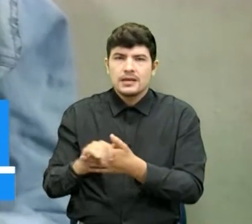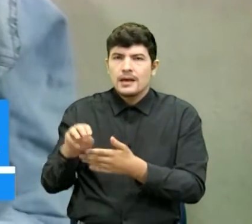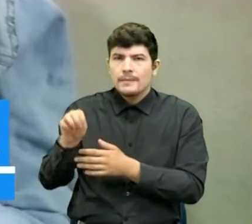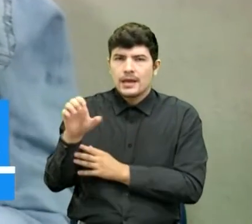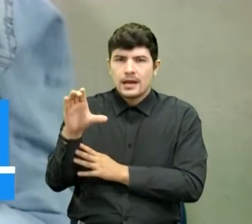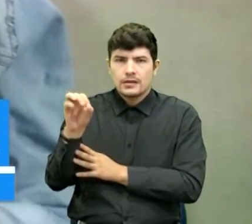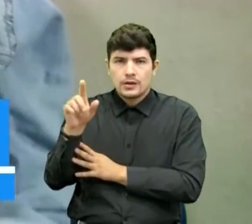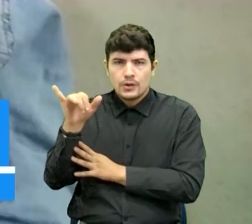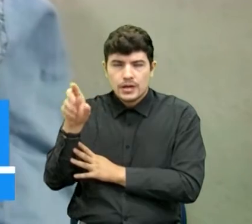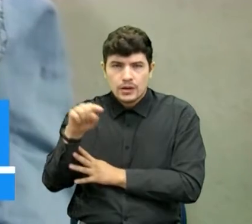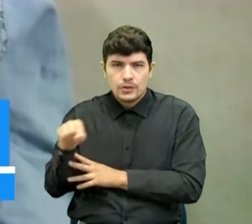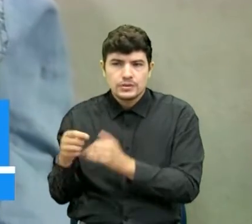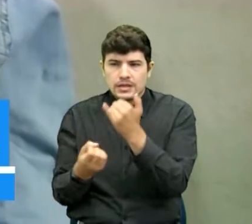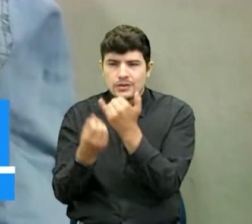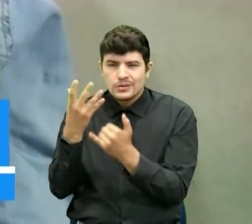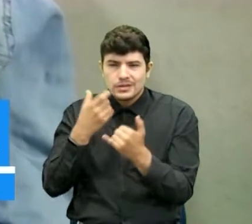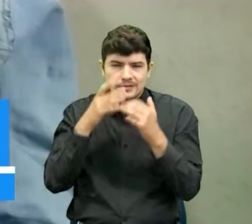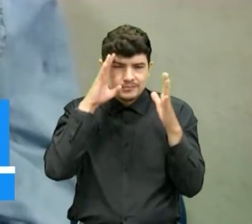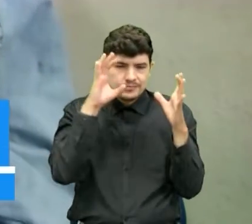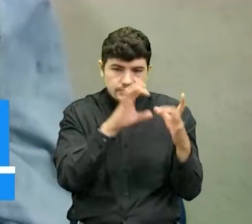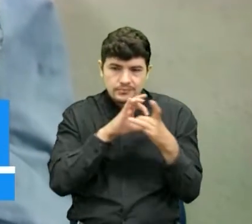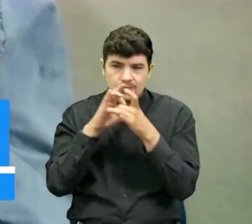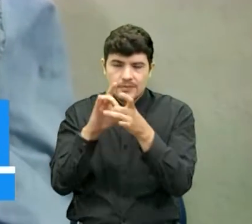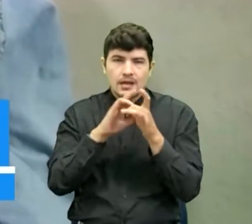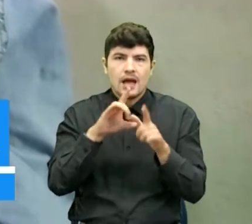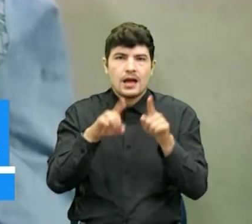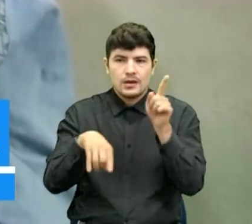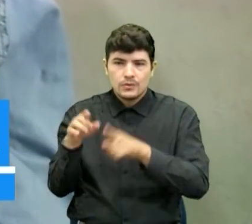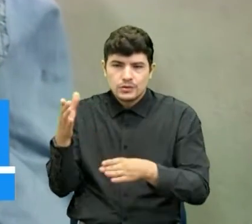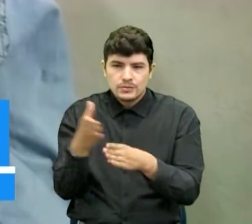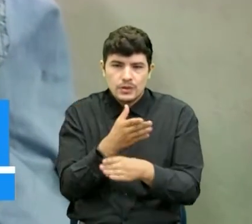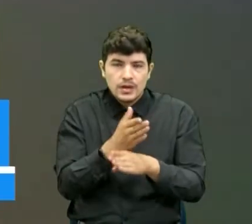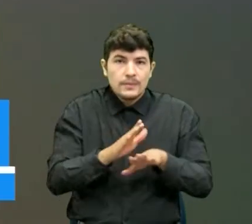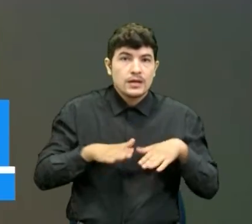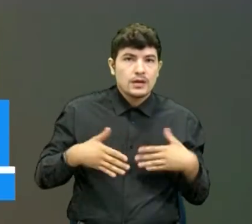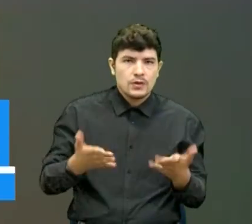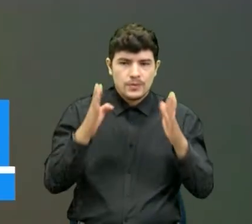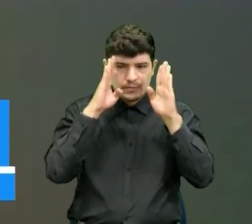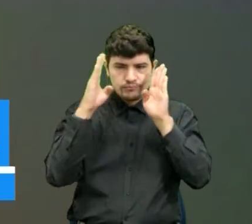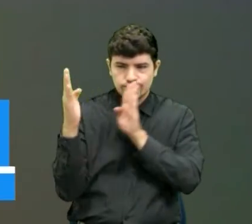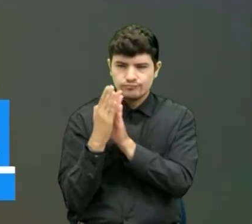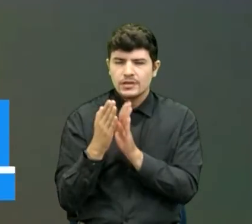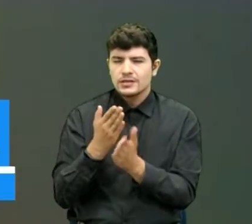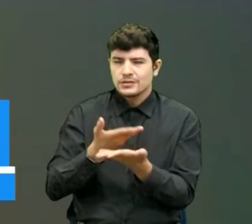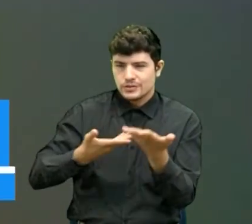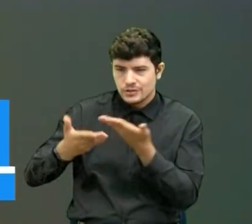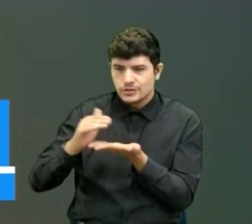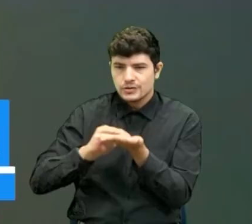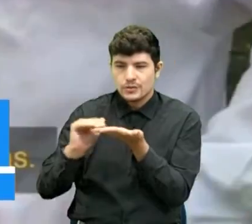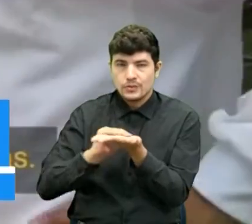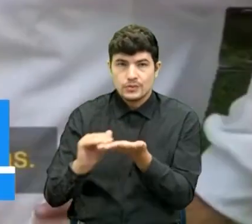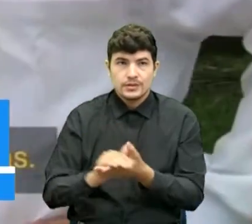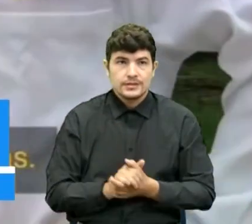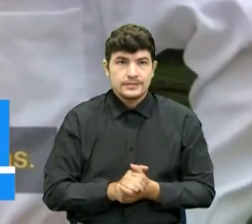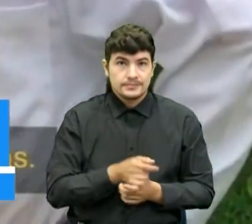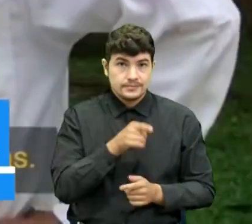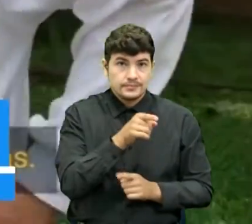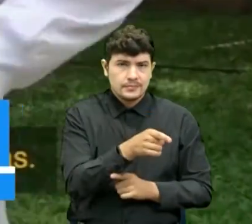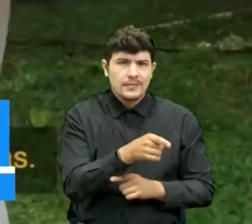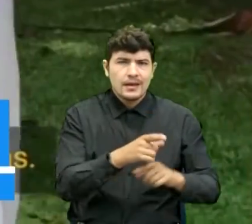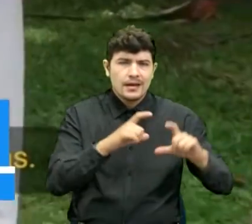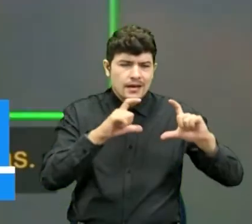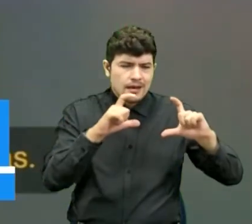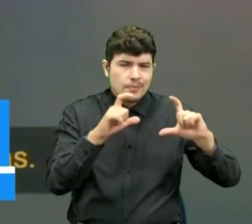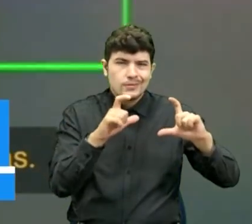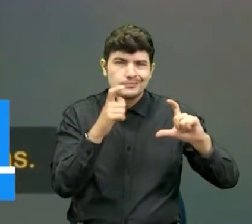industriales, dándonos así una perspectiva amplia de los problemas y cómo afrontarlos. A través de un sistema de visión artificial, revisan